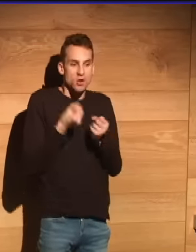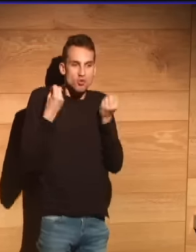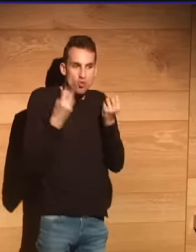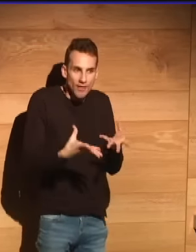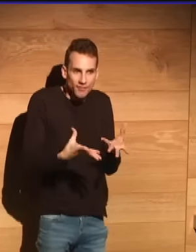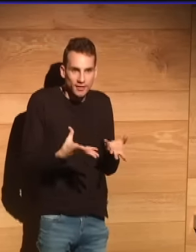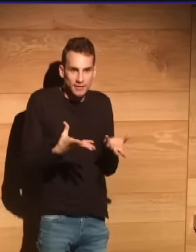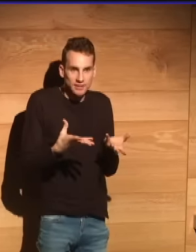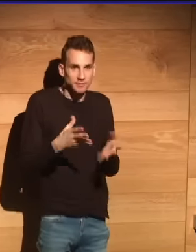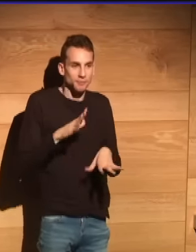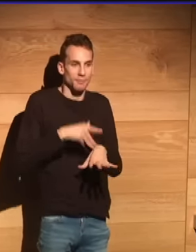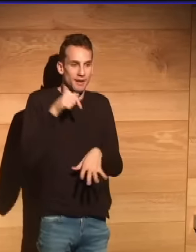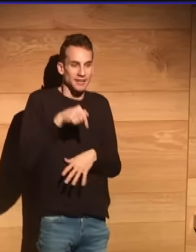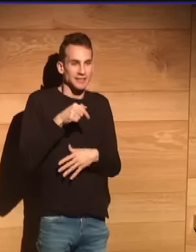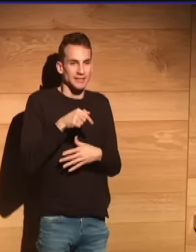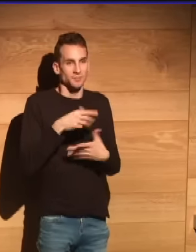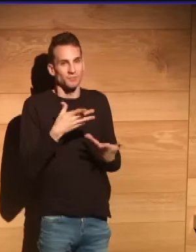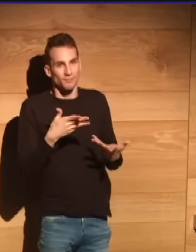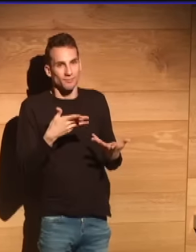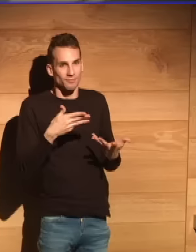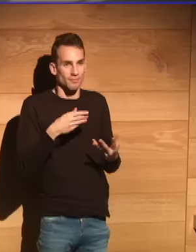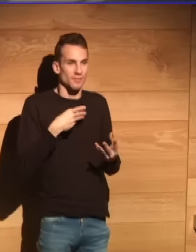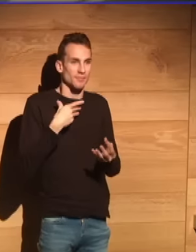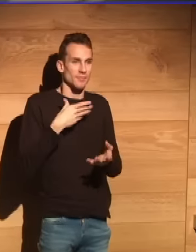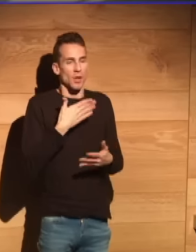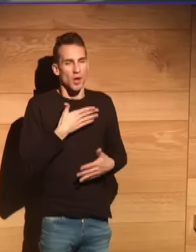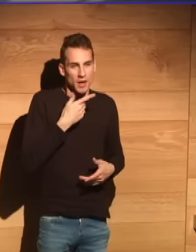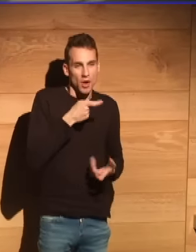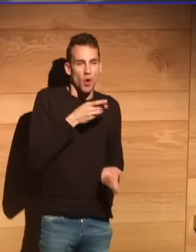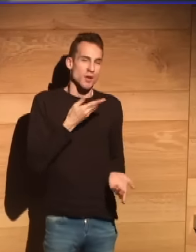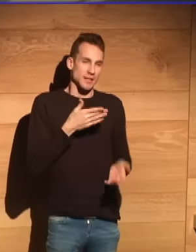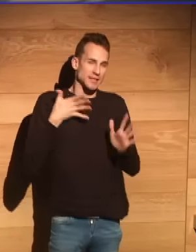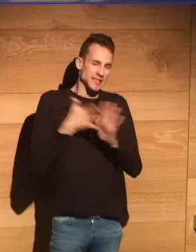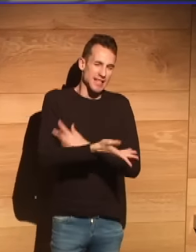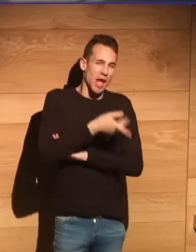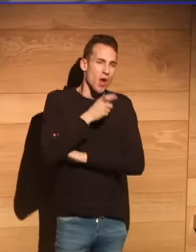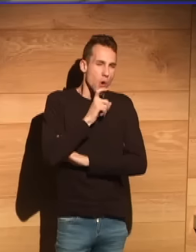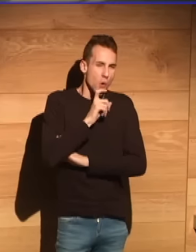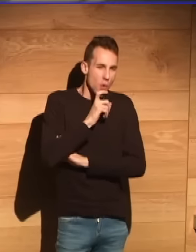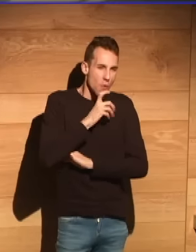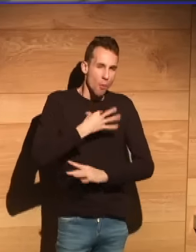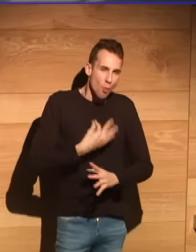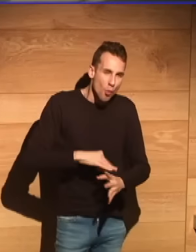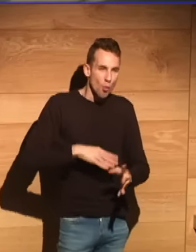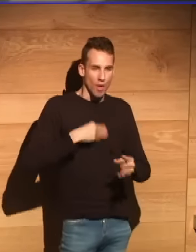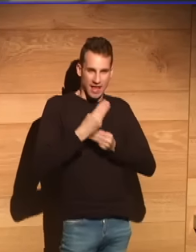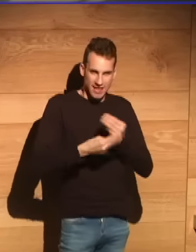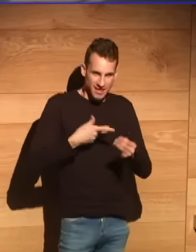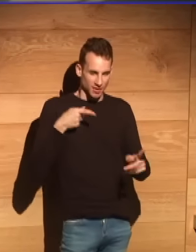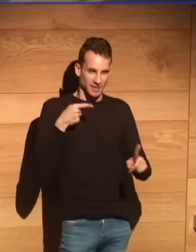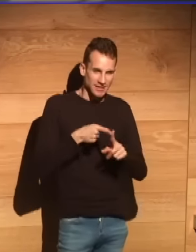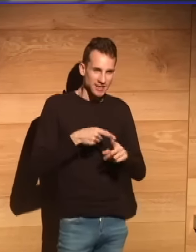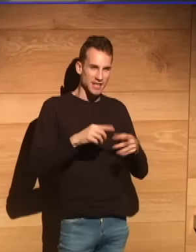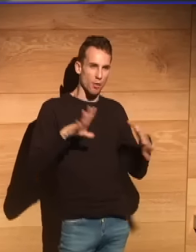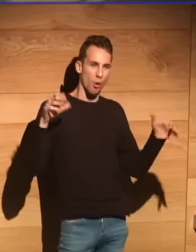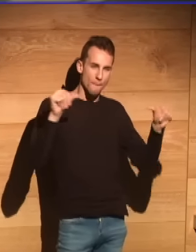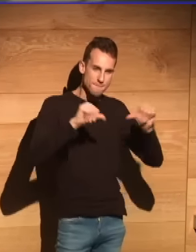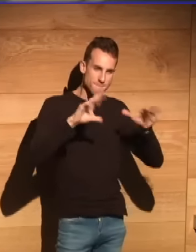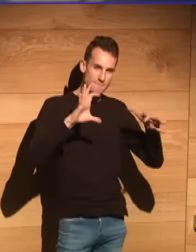la digitalización sea más inclusiva en el ámbito educativo y romper esta brecha? La